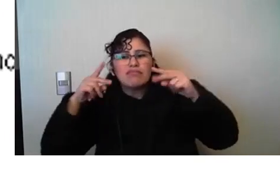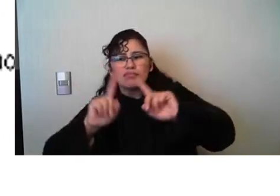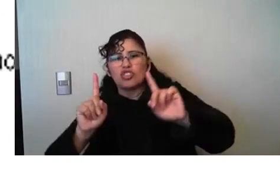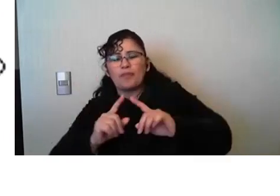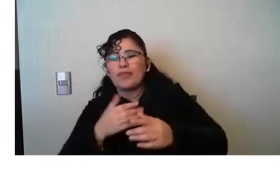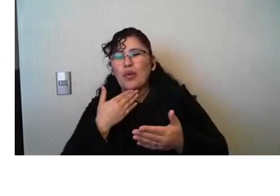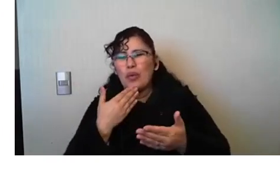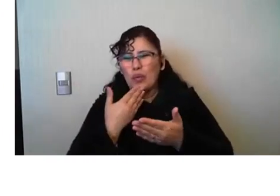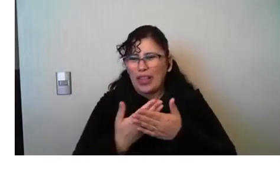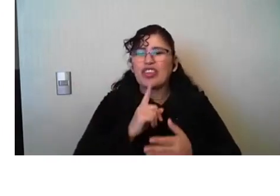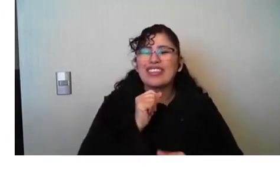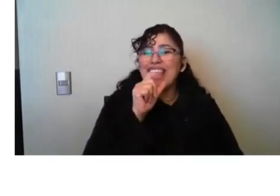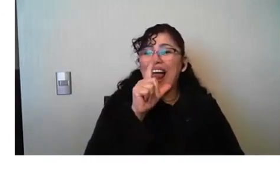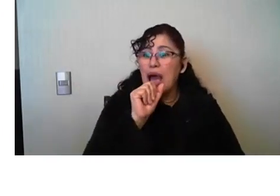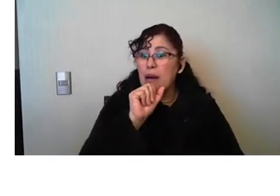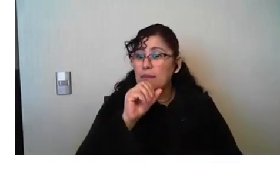veamos